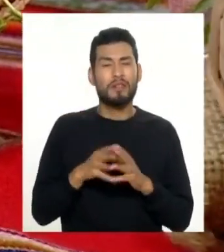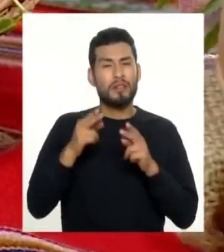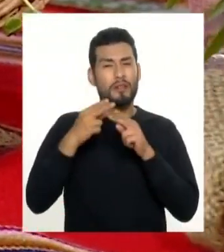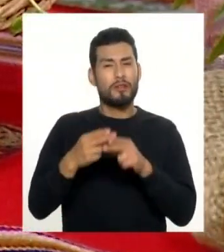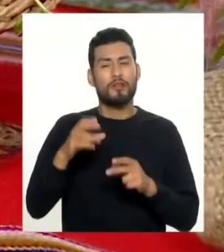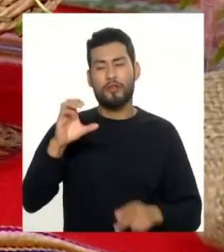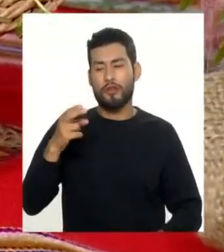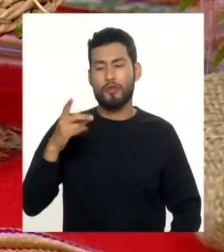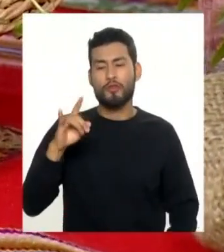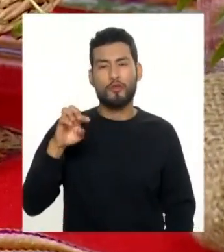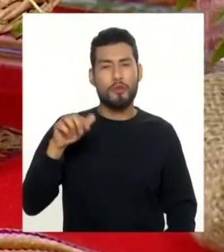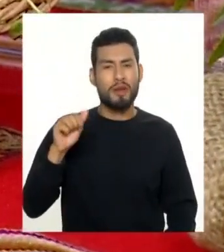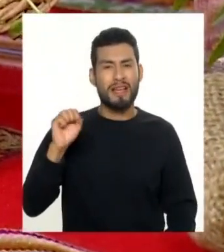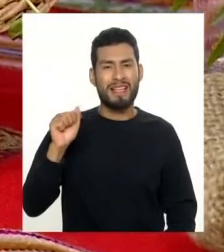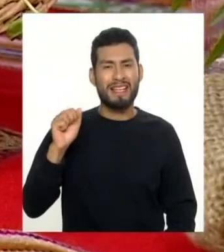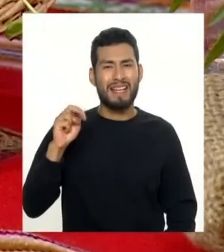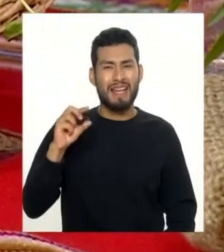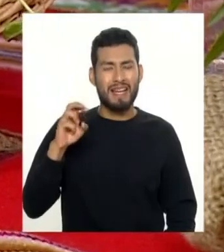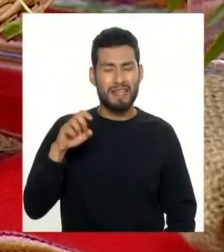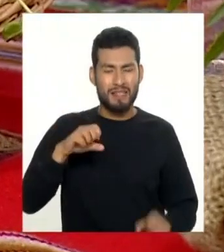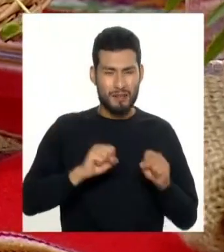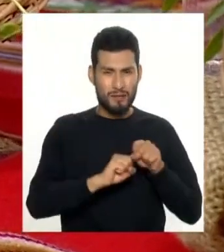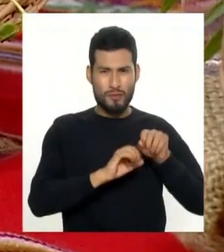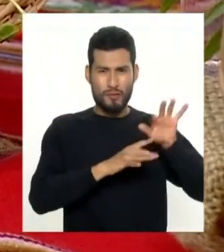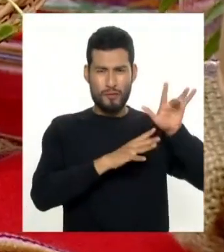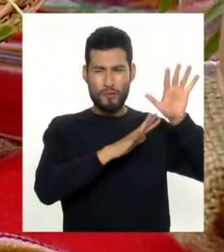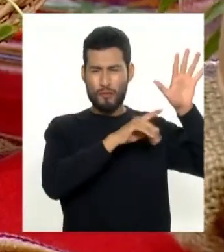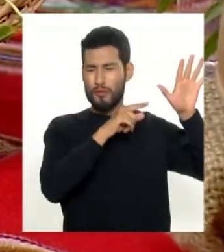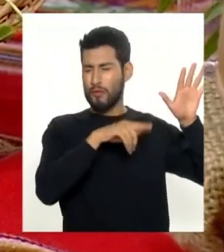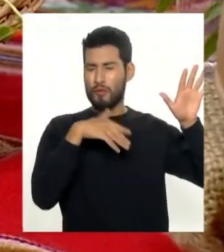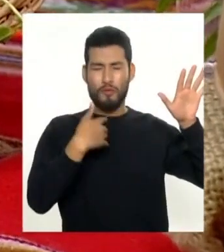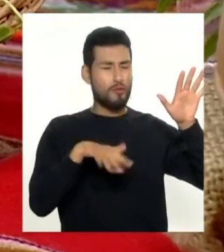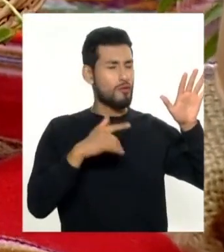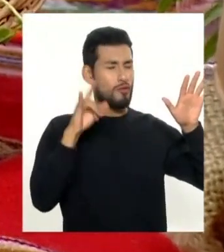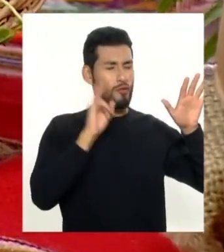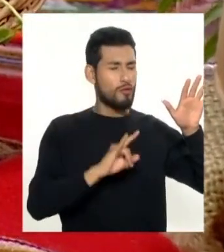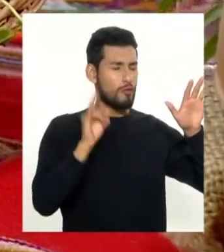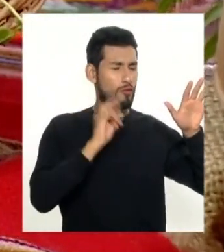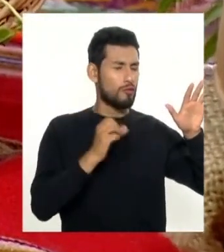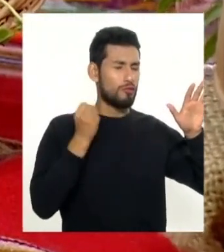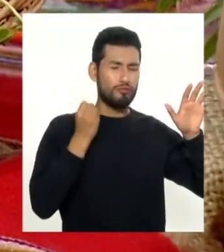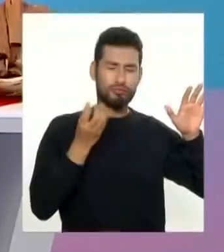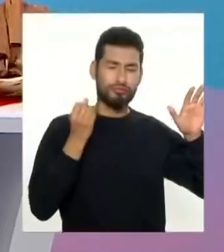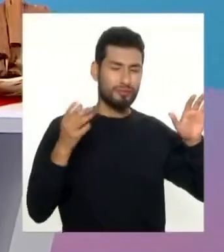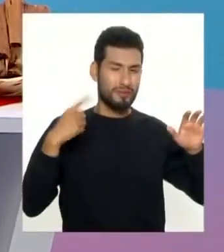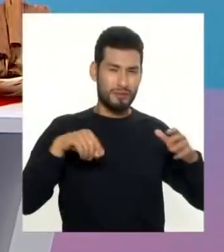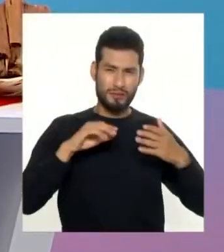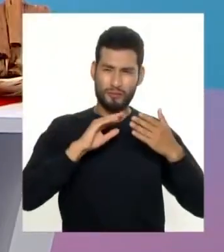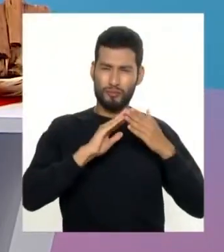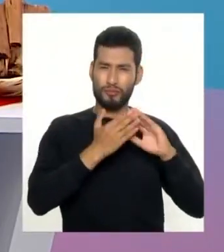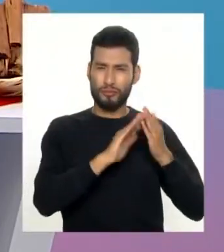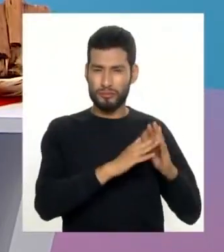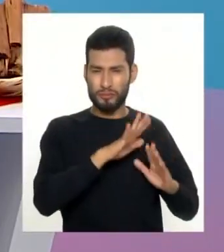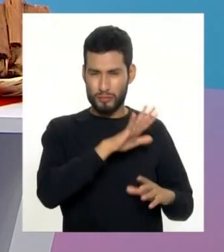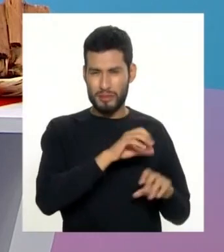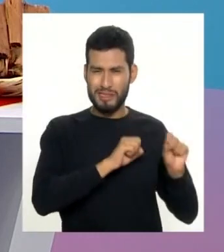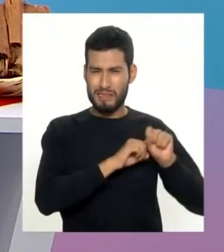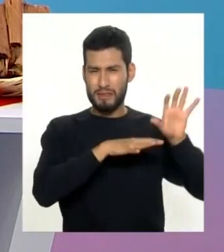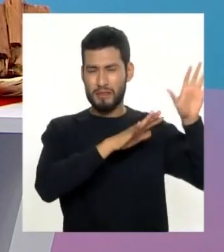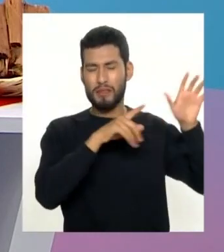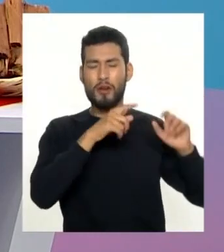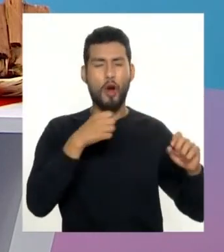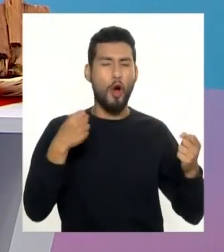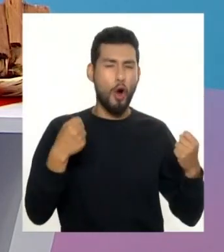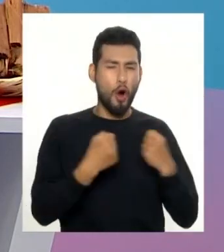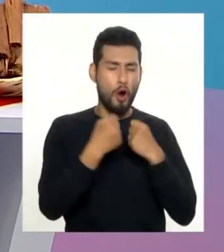chupasangre es una planta altoandina muy, pero muy utilizada en las comunidades de la sierra para los